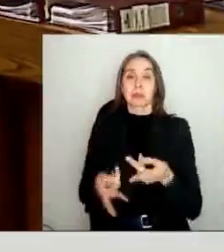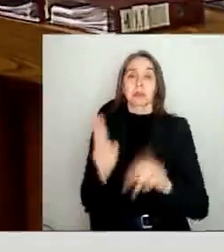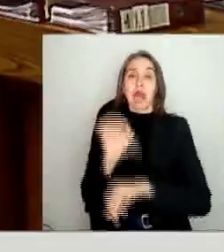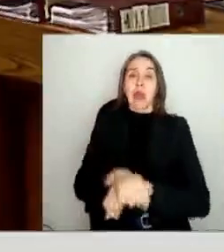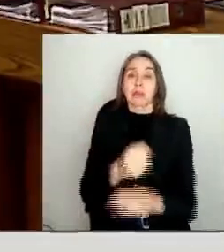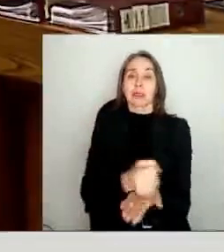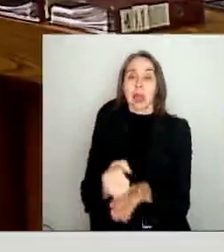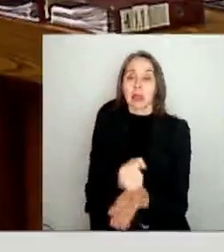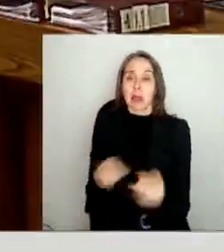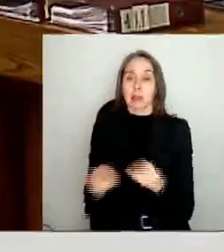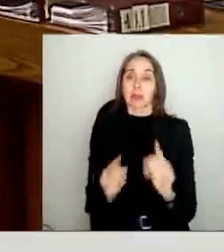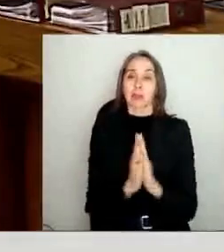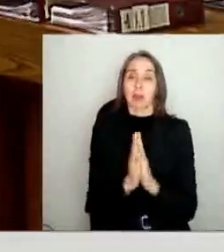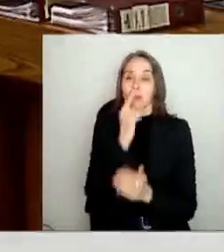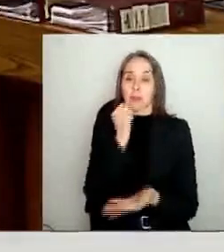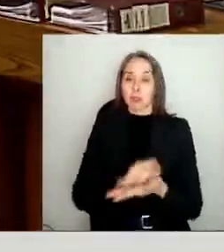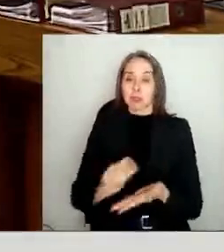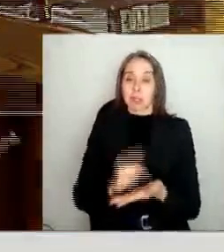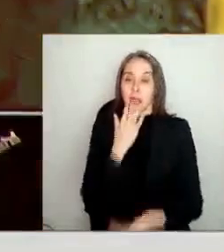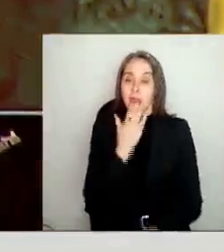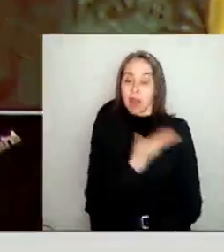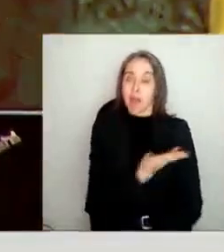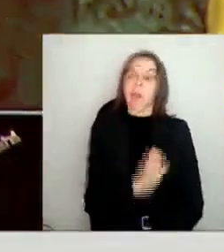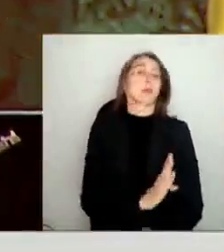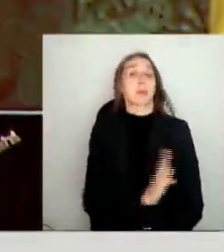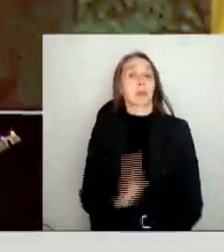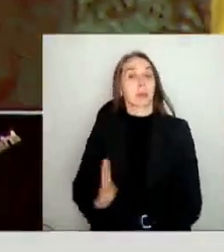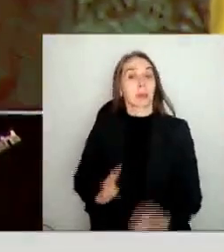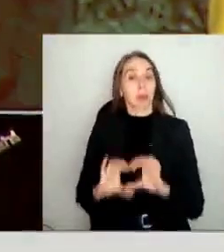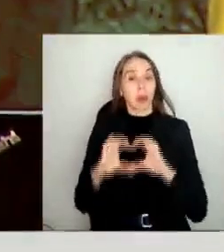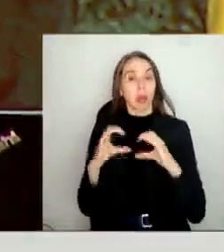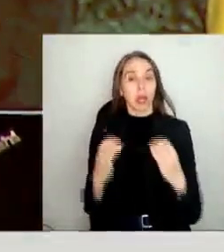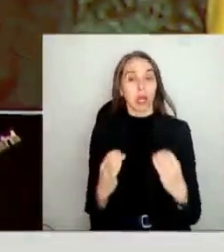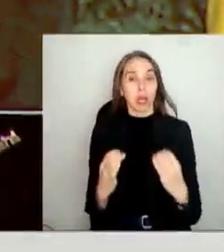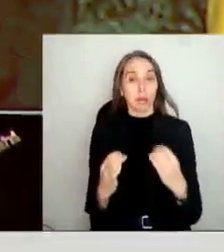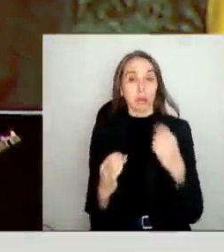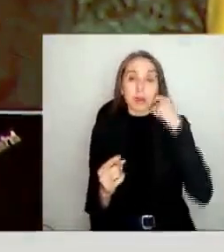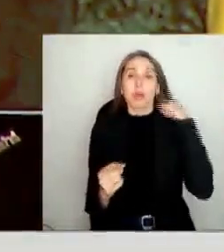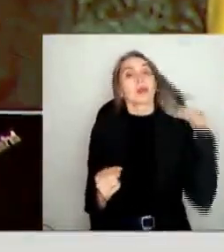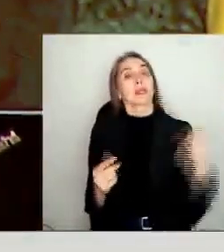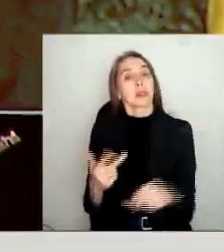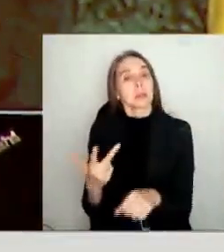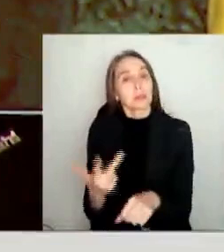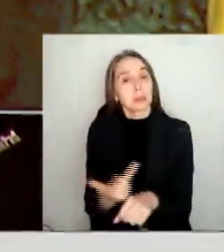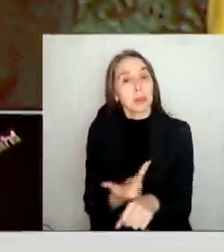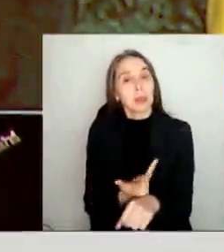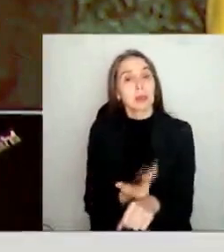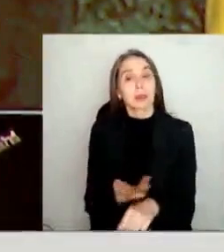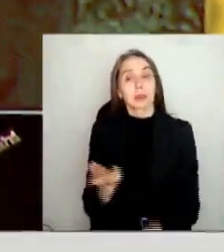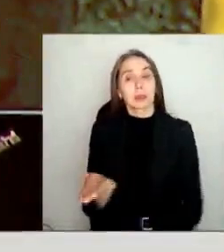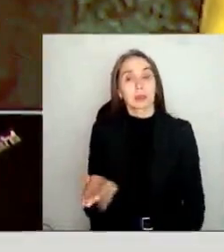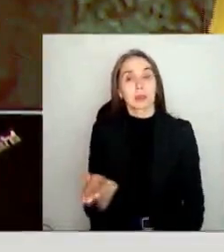favor sí honorable cámara desafortunadamente su señoría tiene un